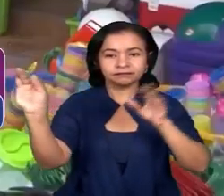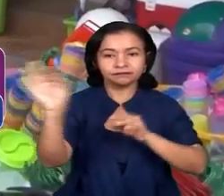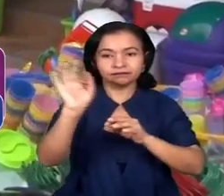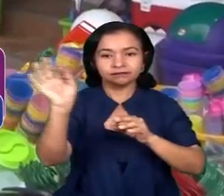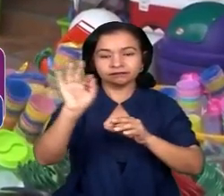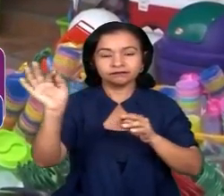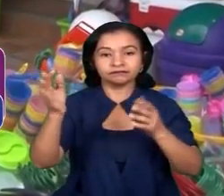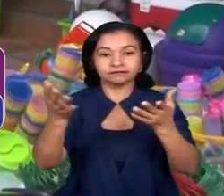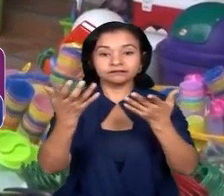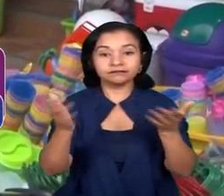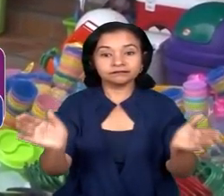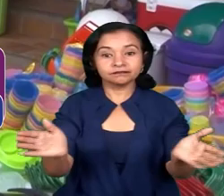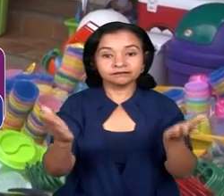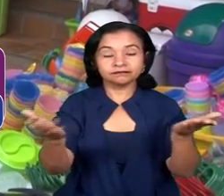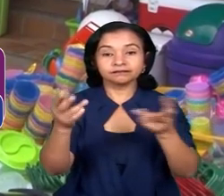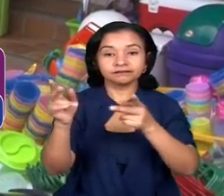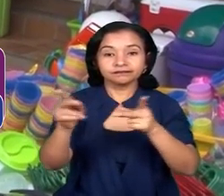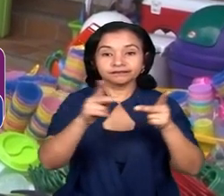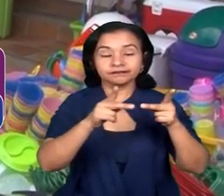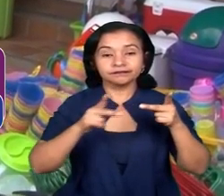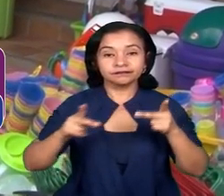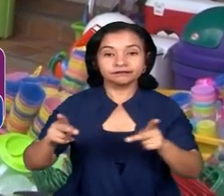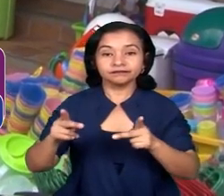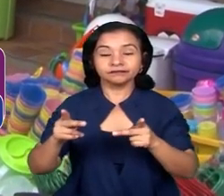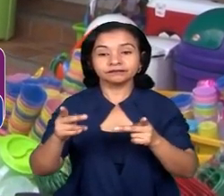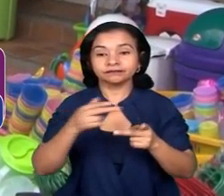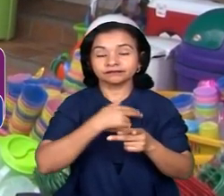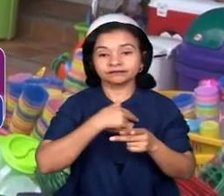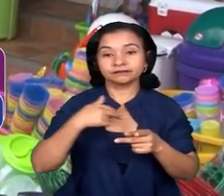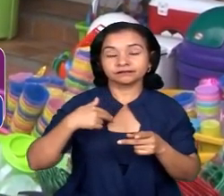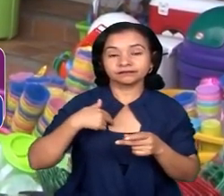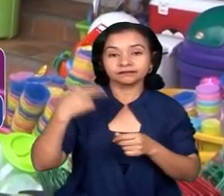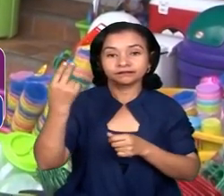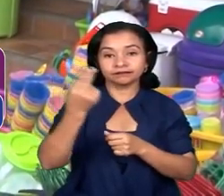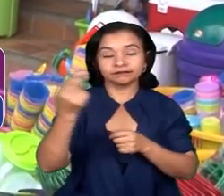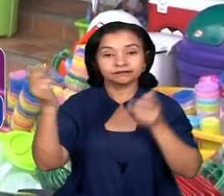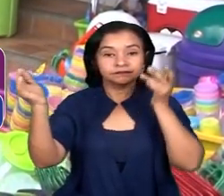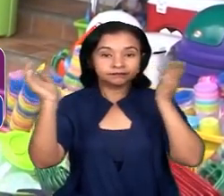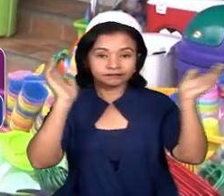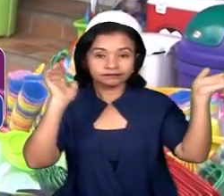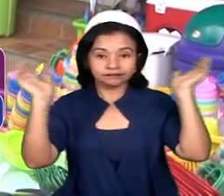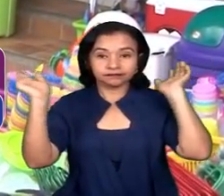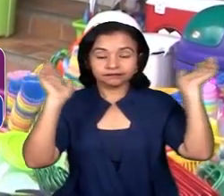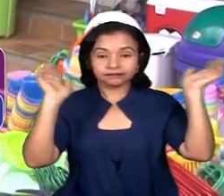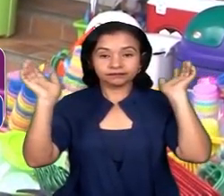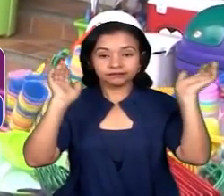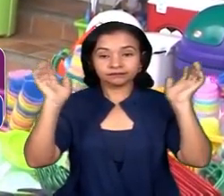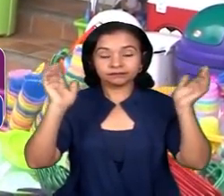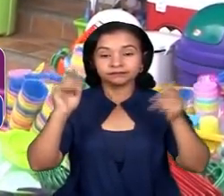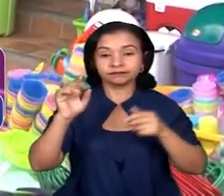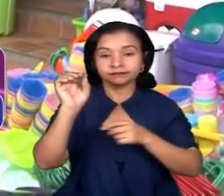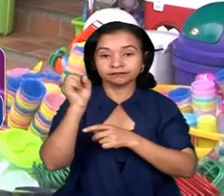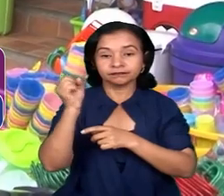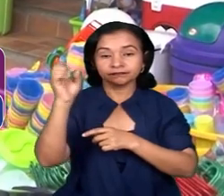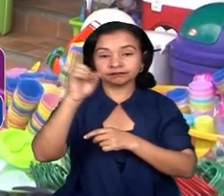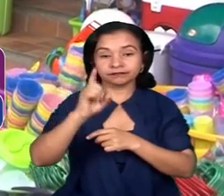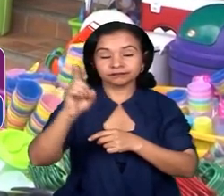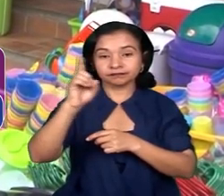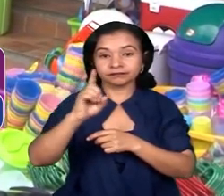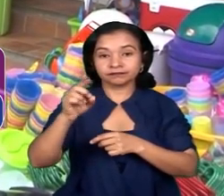como ellos, el entusiasmo y el emprendedurismo que se está implementando en los mercados en este último fin de semana, que a